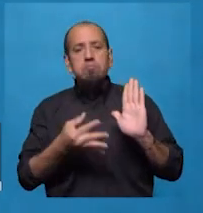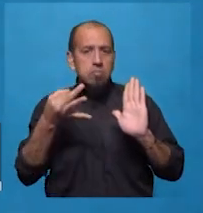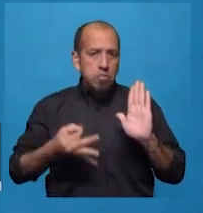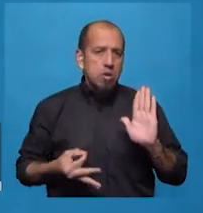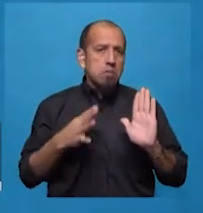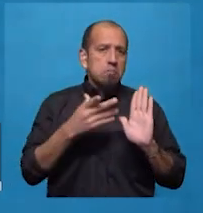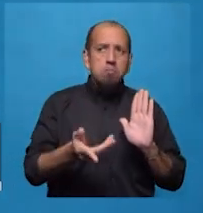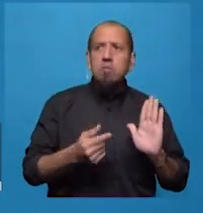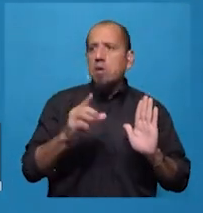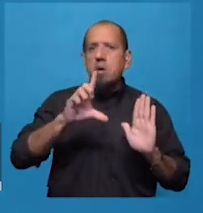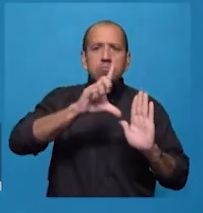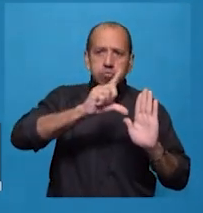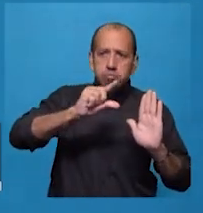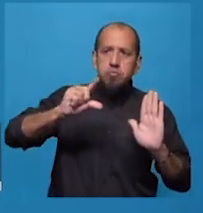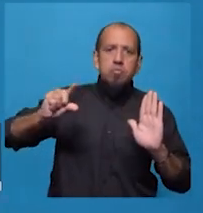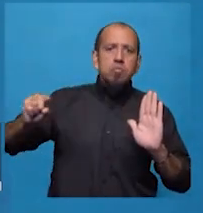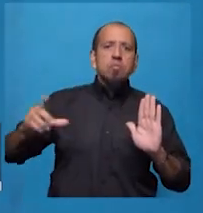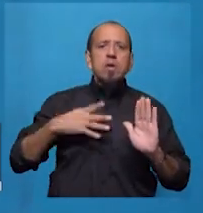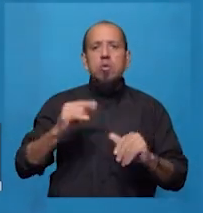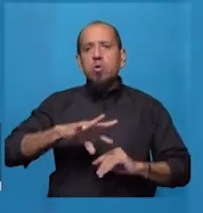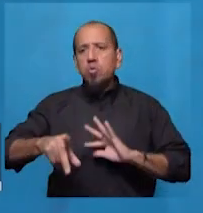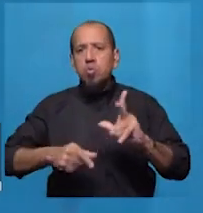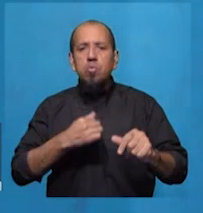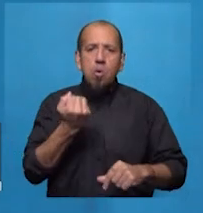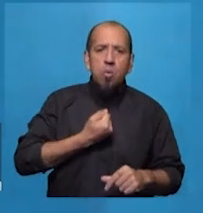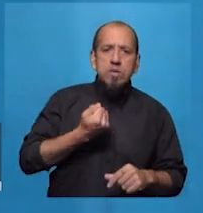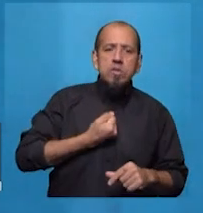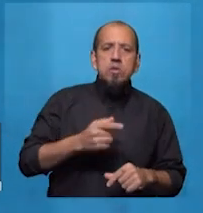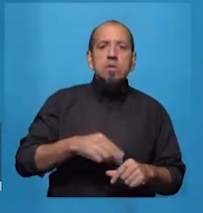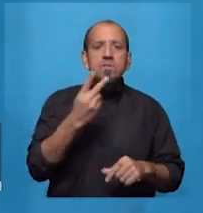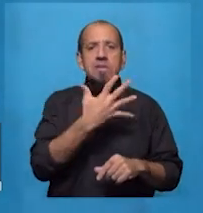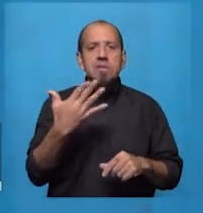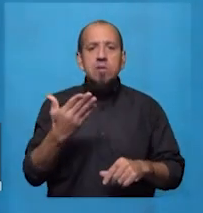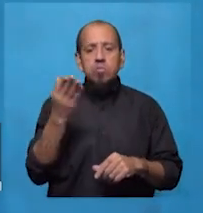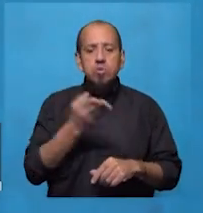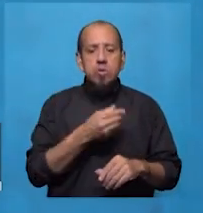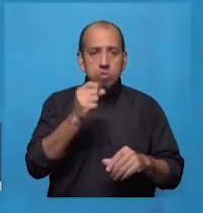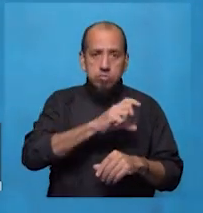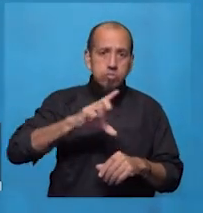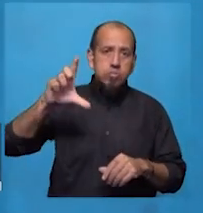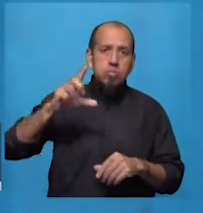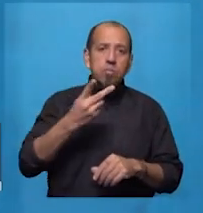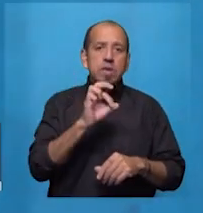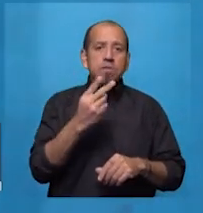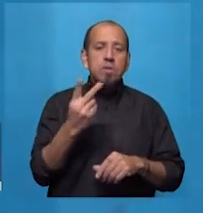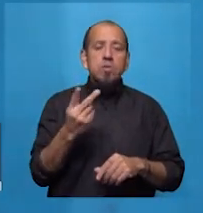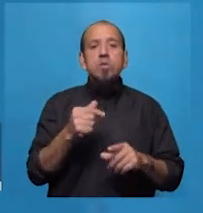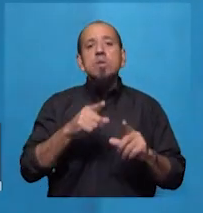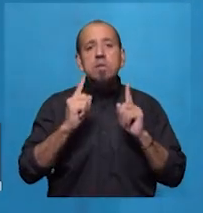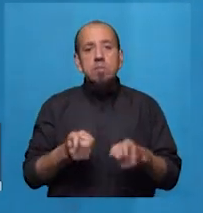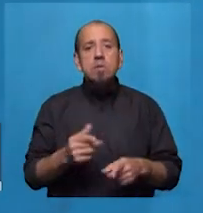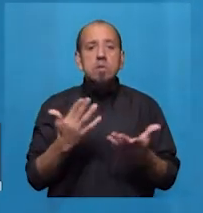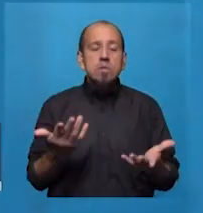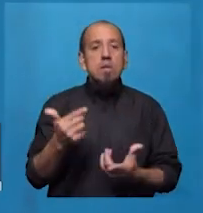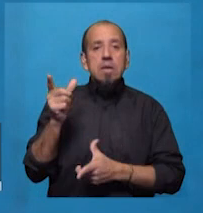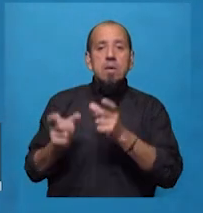pasado vieron menos hurtos menos rapiña omiten hablar de los homicidios que aumentaron un 25% en el 2022 y por otro lado la gente